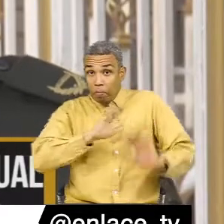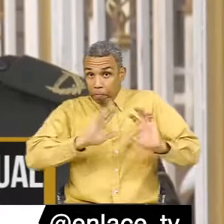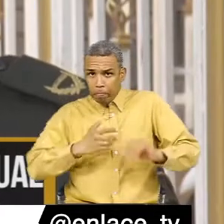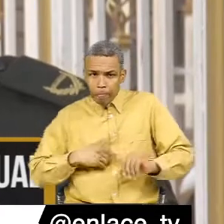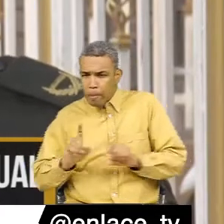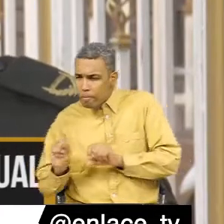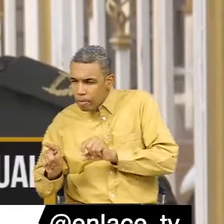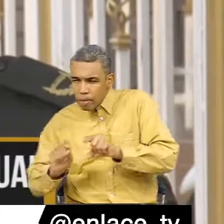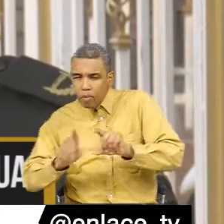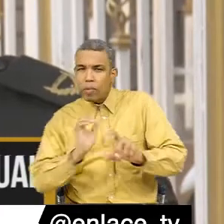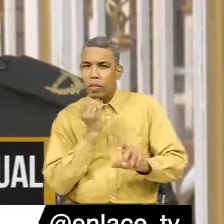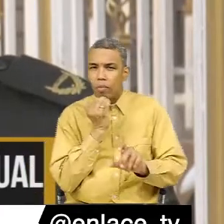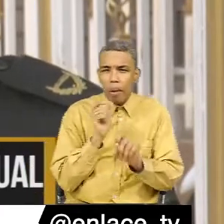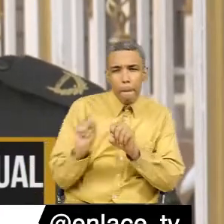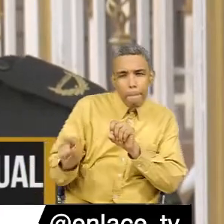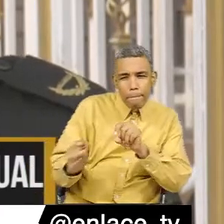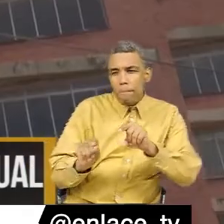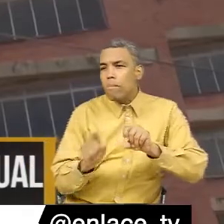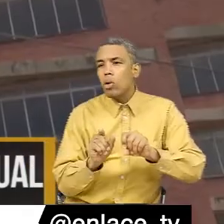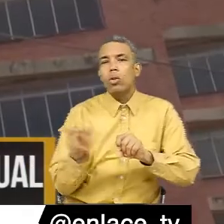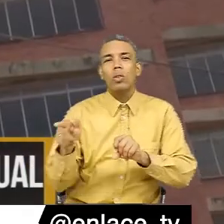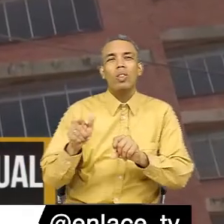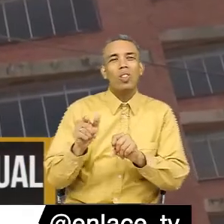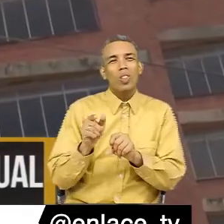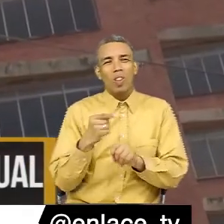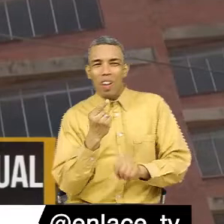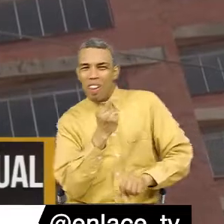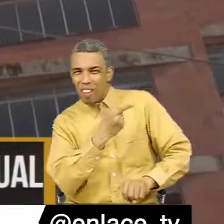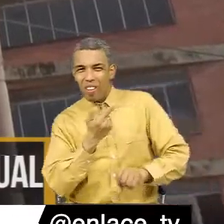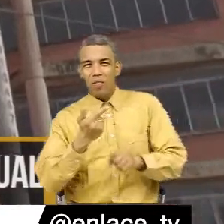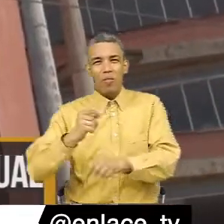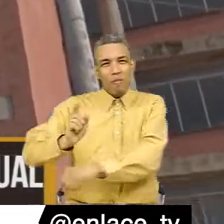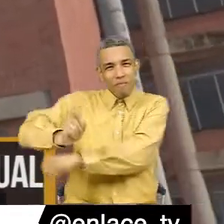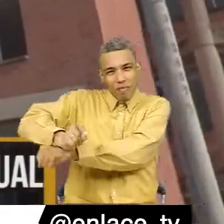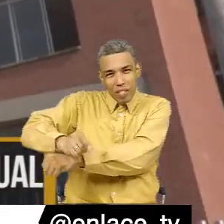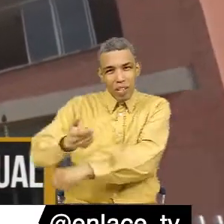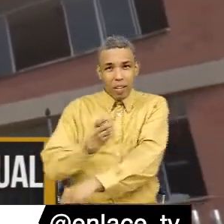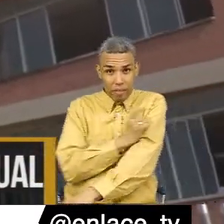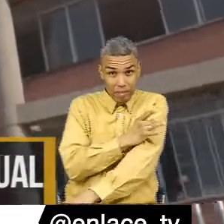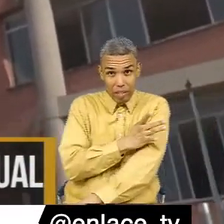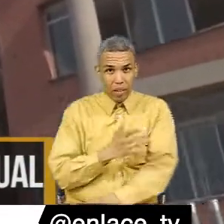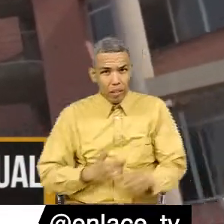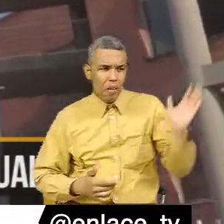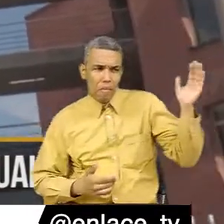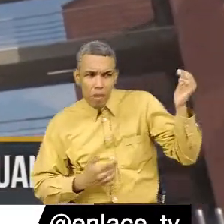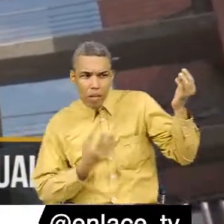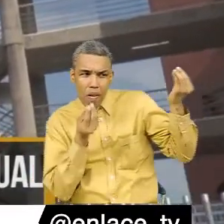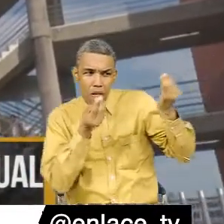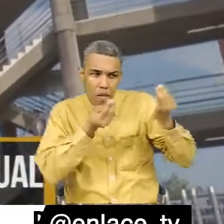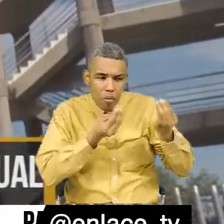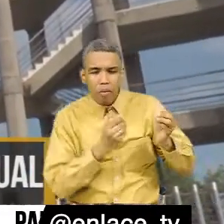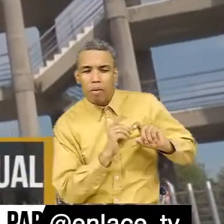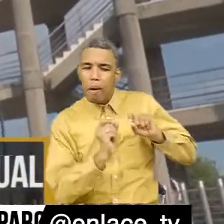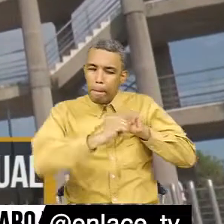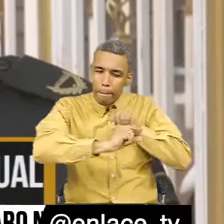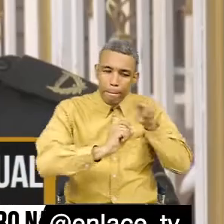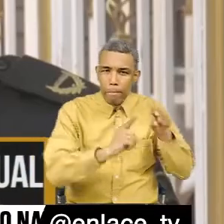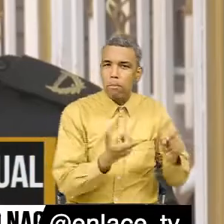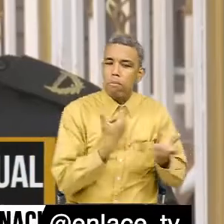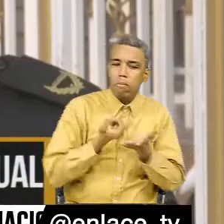unas entrevistas también con personal de la Fiscalía General de la Nación pues para poder tomar esto como material probatorio. Por lo tanto, pues